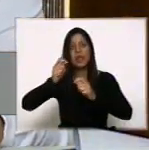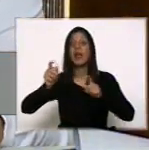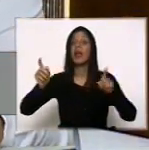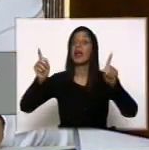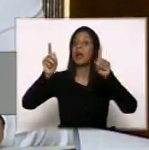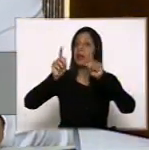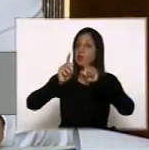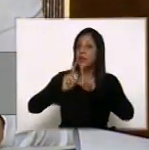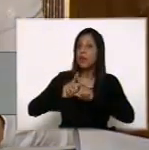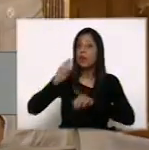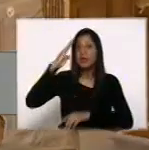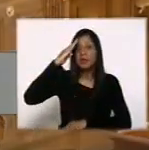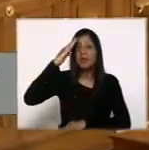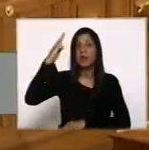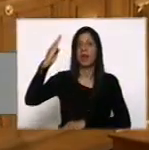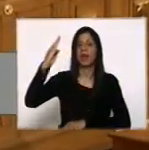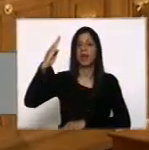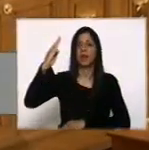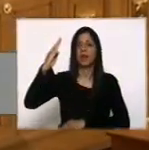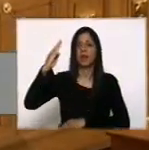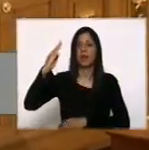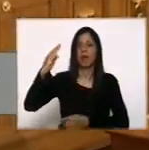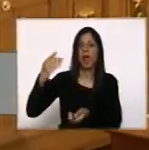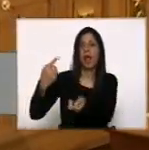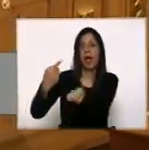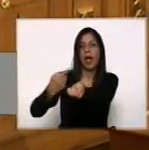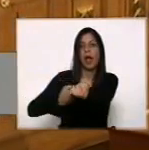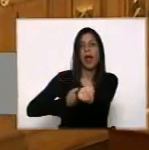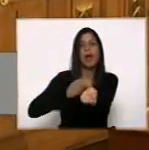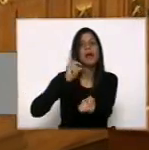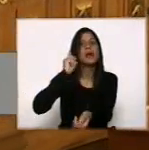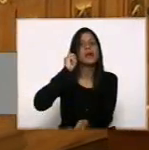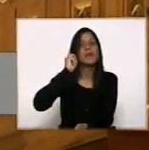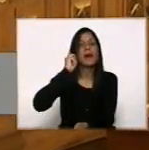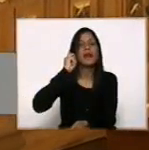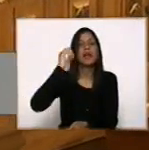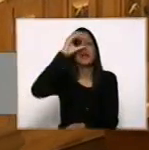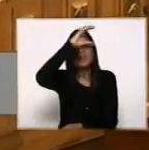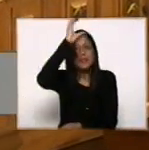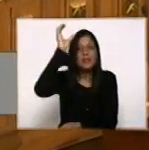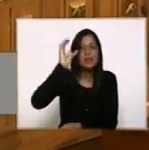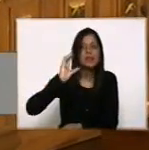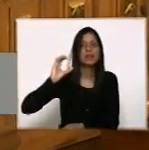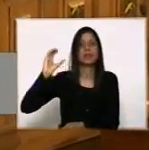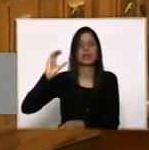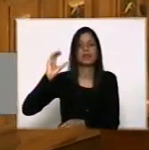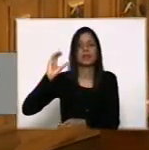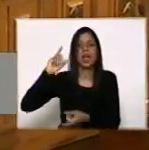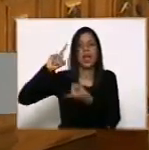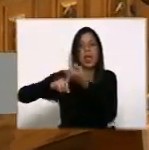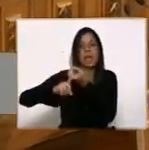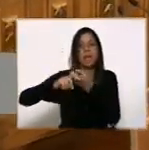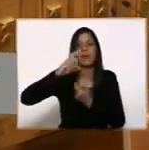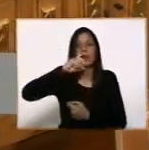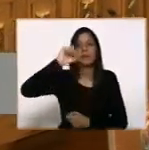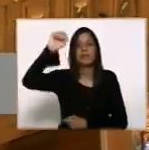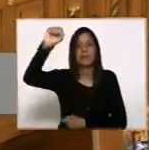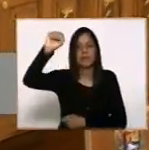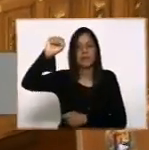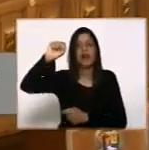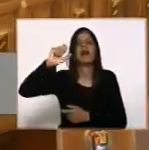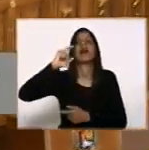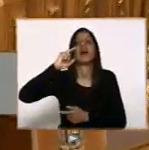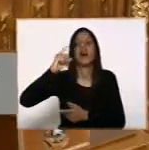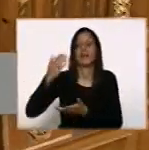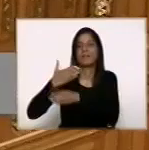saludo a nuestra hermana constituyente Silvia Flores. Compartimos responsabilidades.